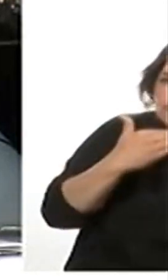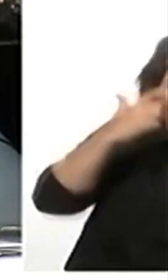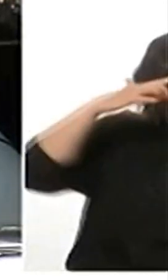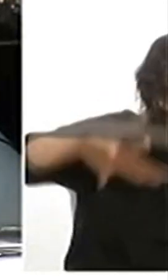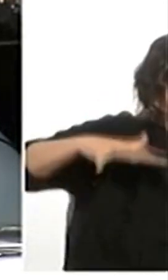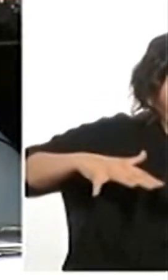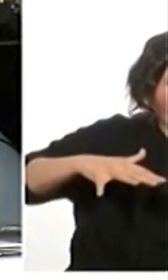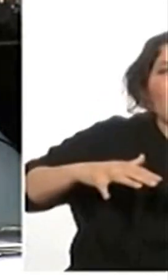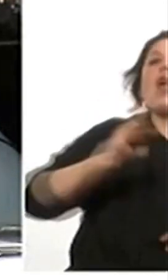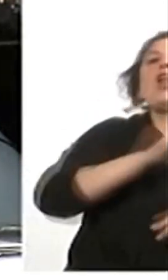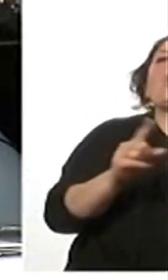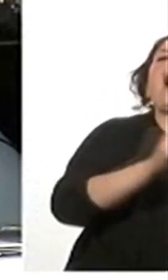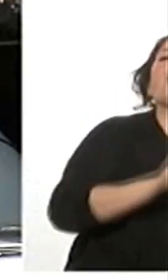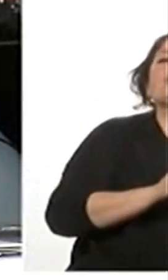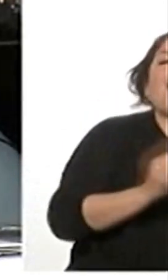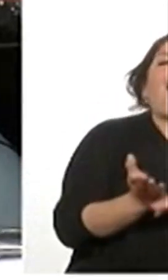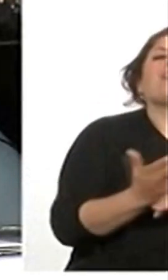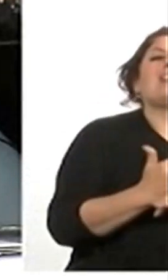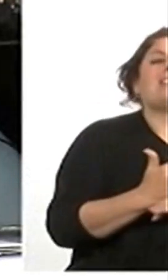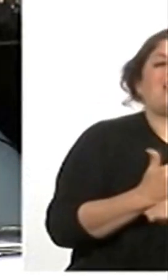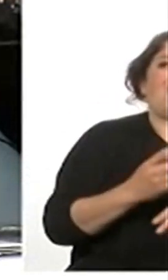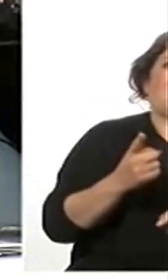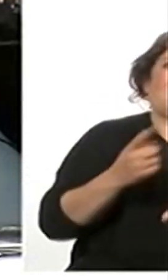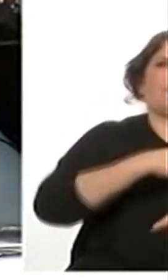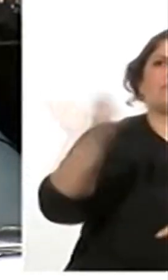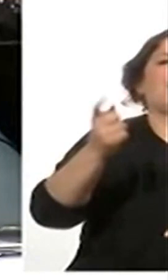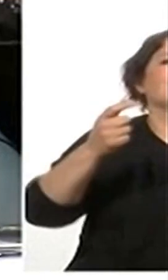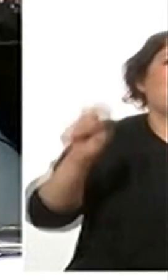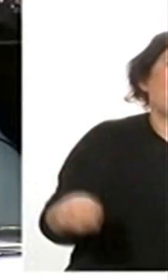No anotaciones, antecedentes judiciales.